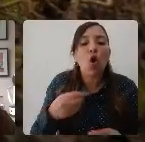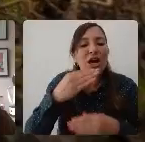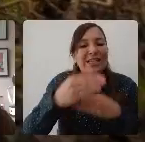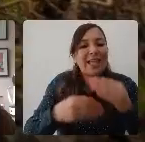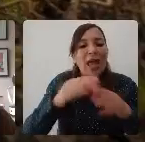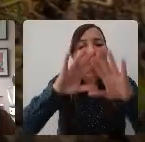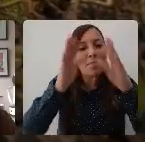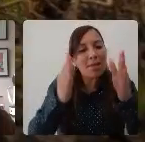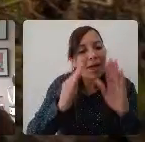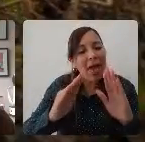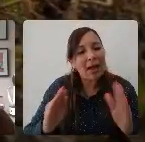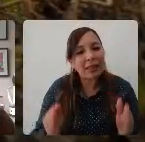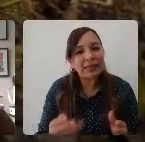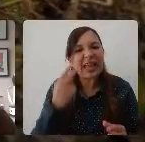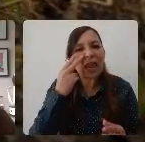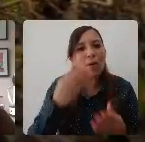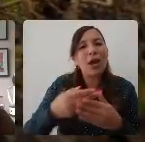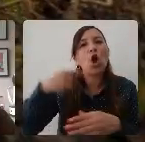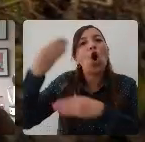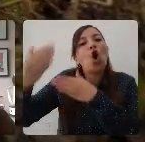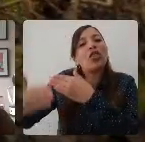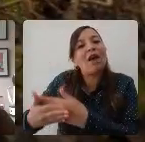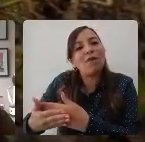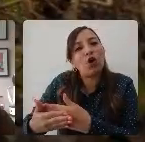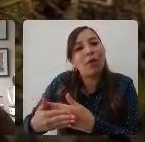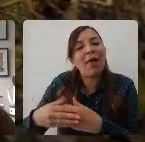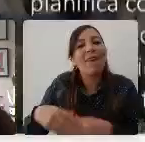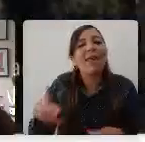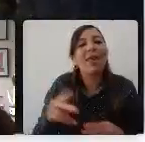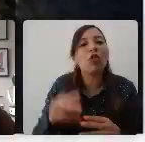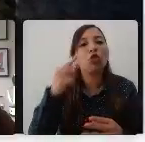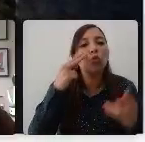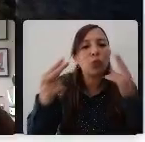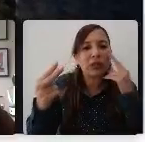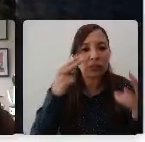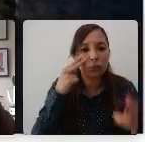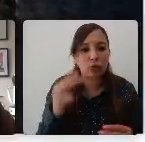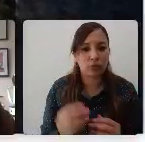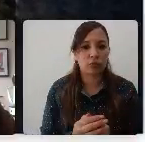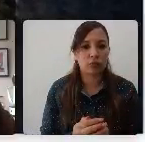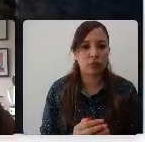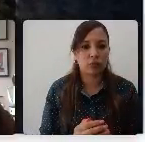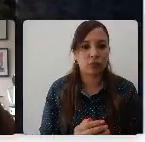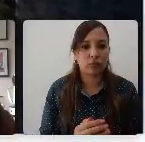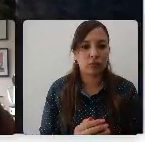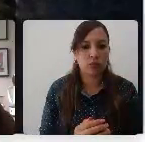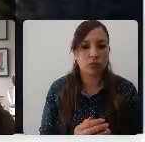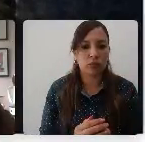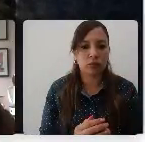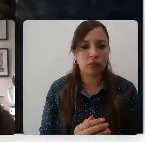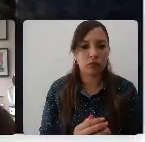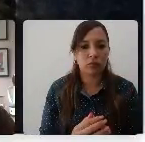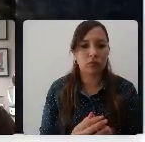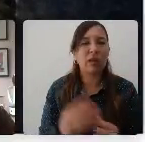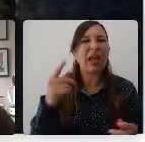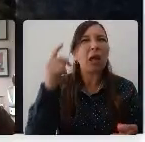artesanías quiere ver el otro lado que hay dentro del turismo cuando ya vemos del lado de qui lo que